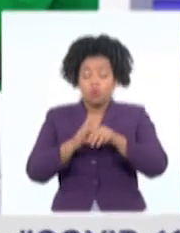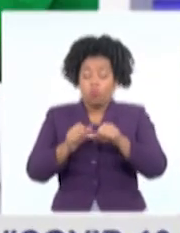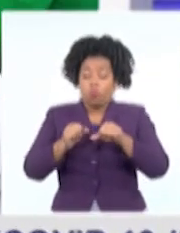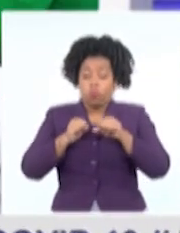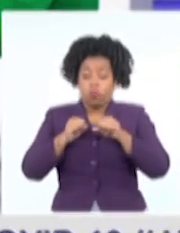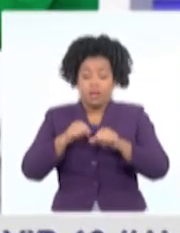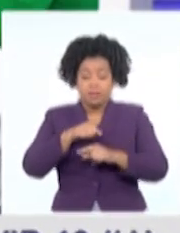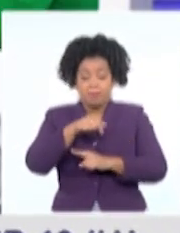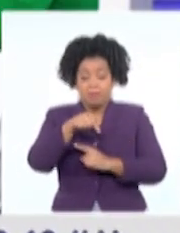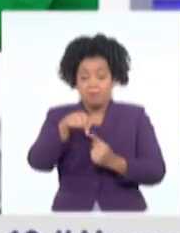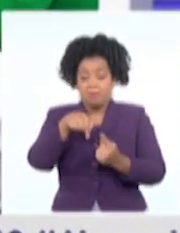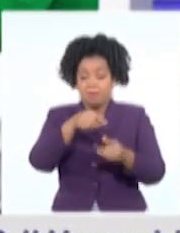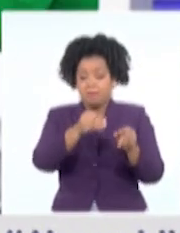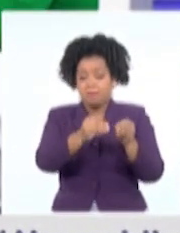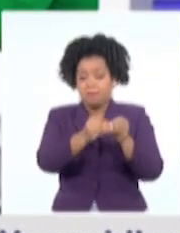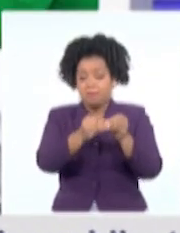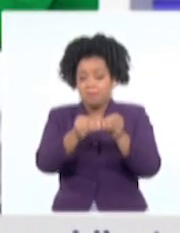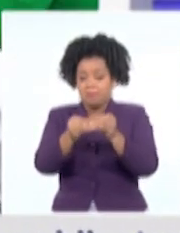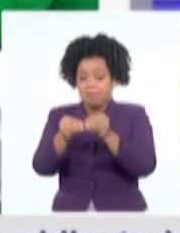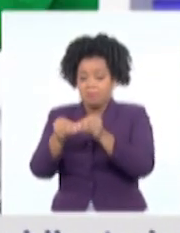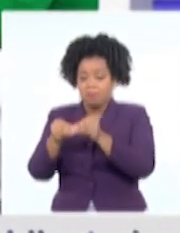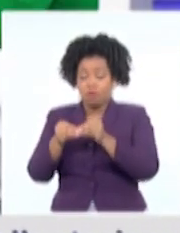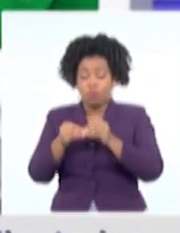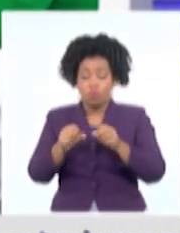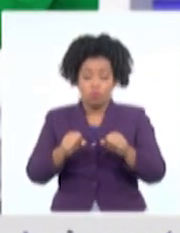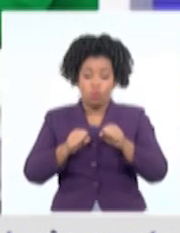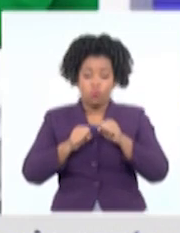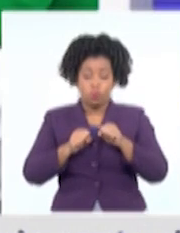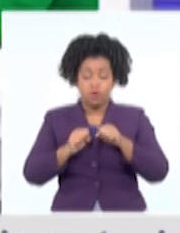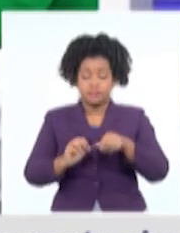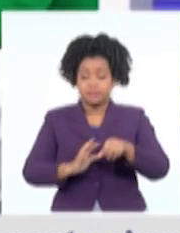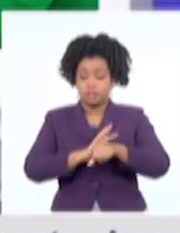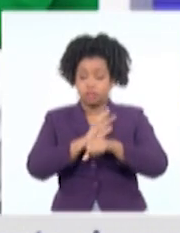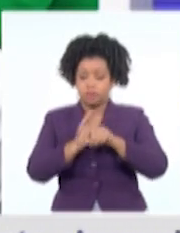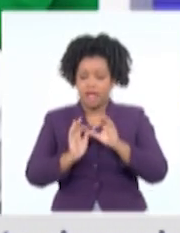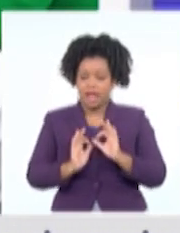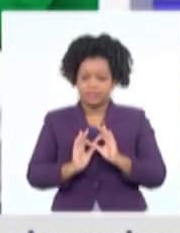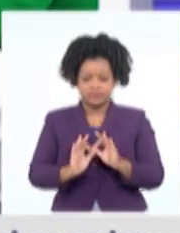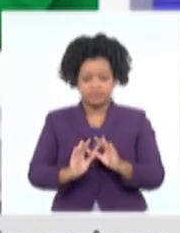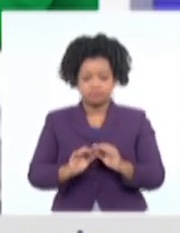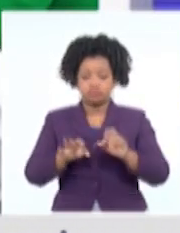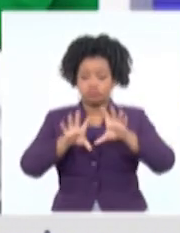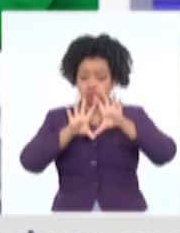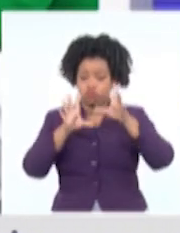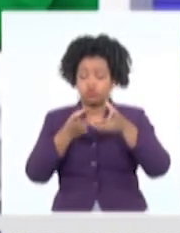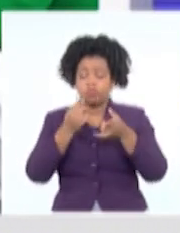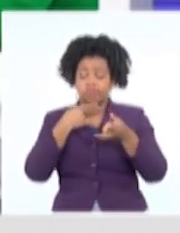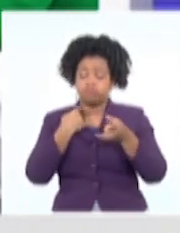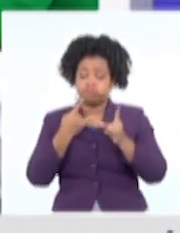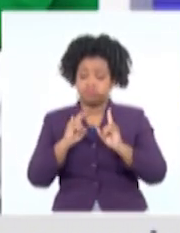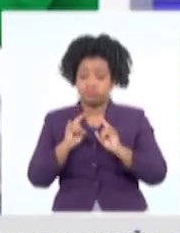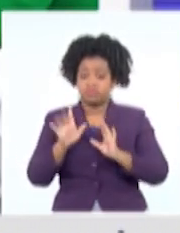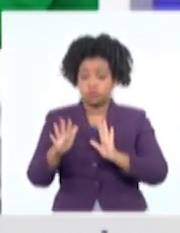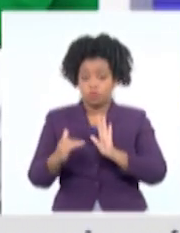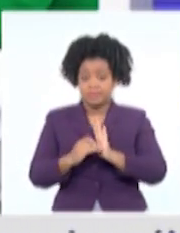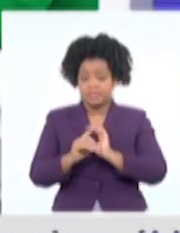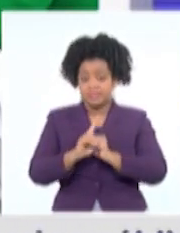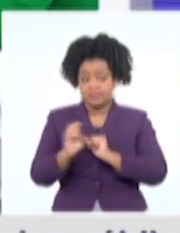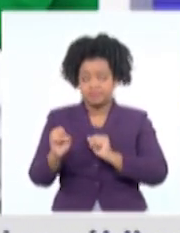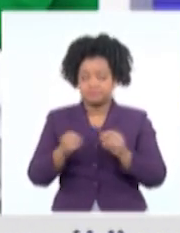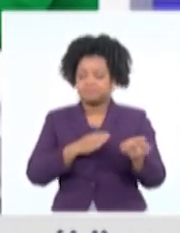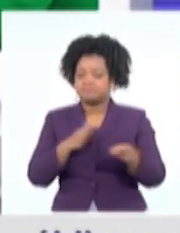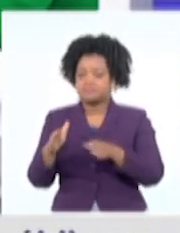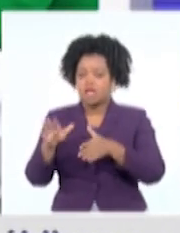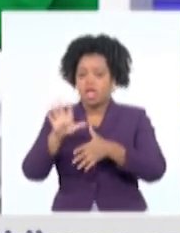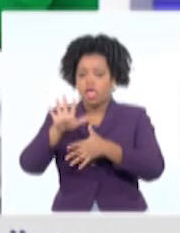de este virus, valga la redundancia, y la región de las Américas pues se mantiene